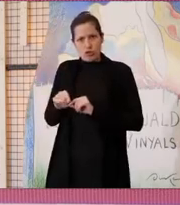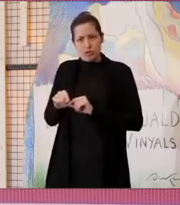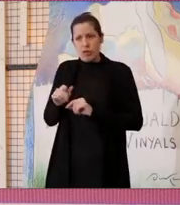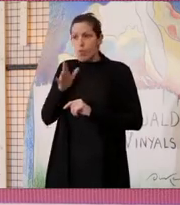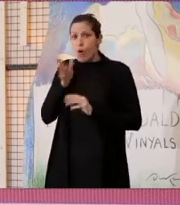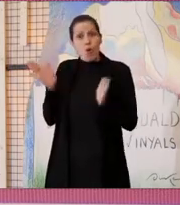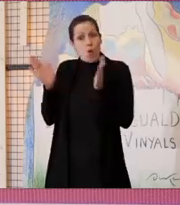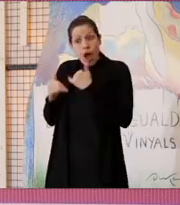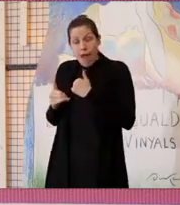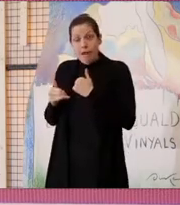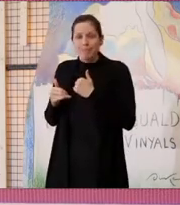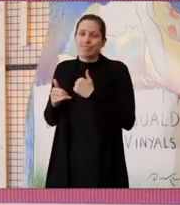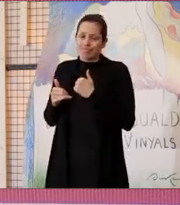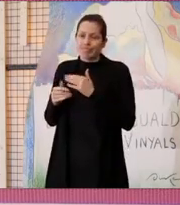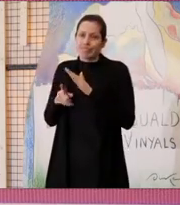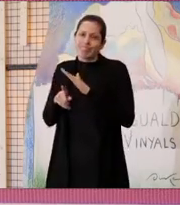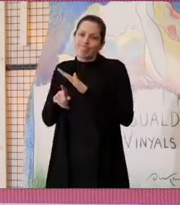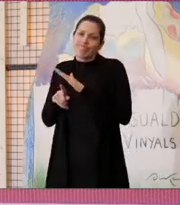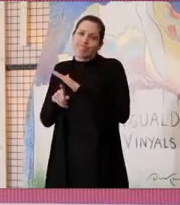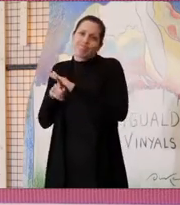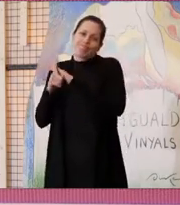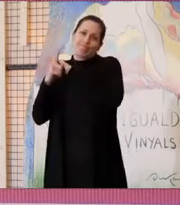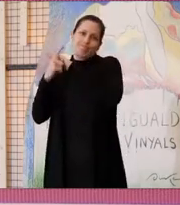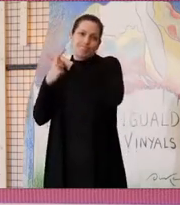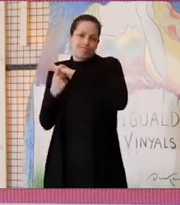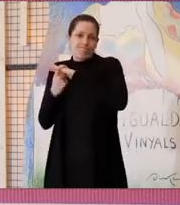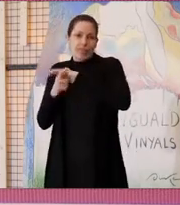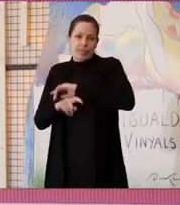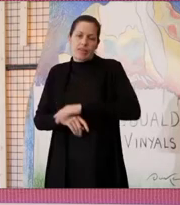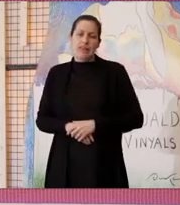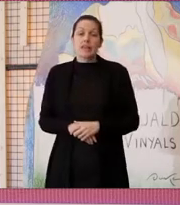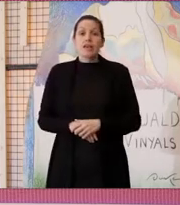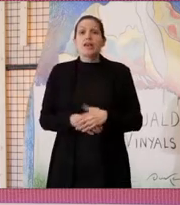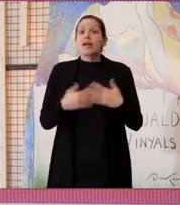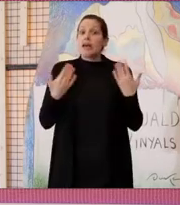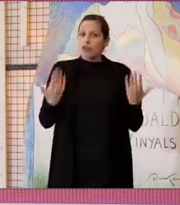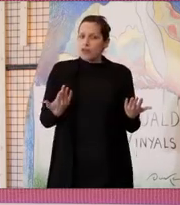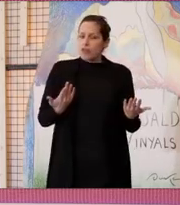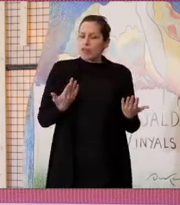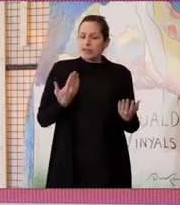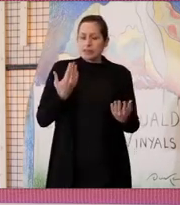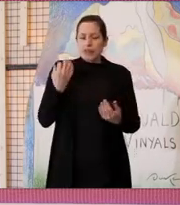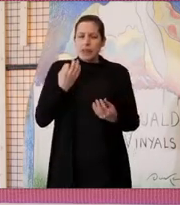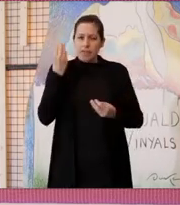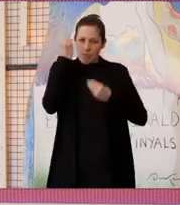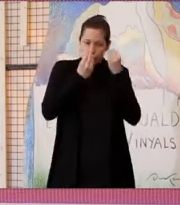nada respecto a la igualdad pero tenemos que darle una vuelta Porque hasta la paridad se nos ha quedado vacía de